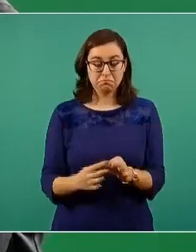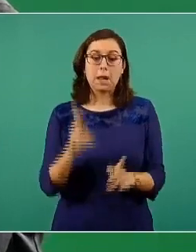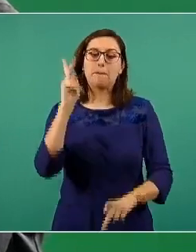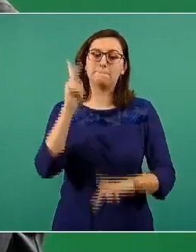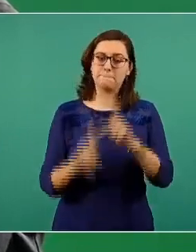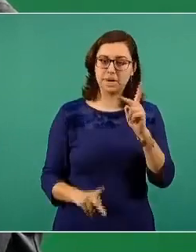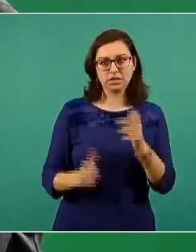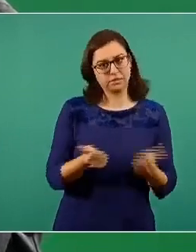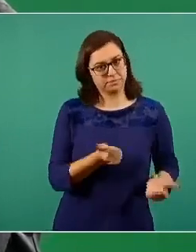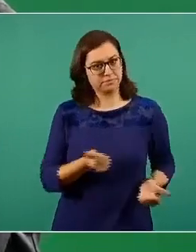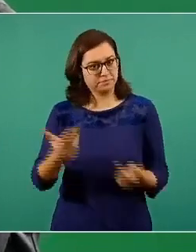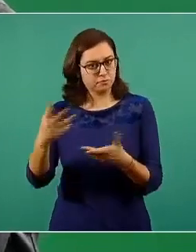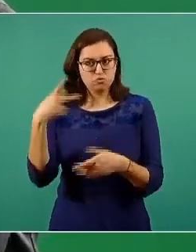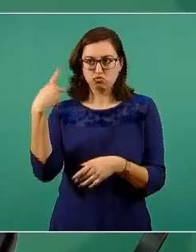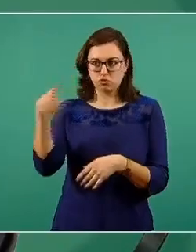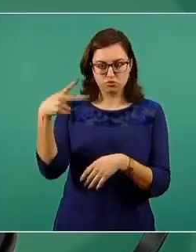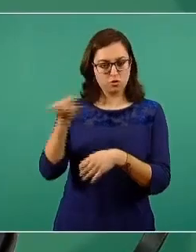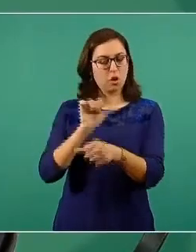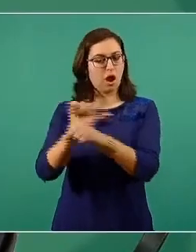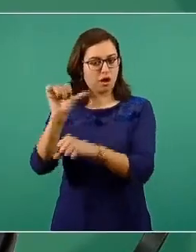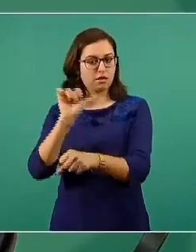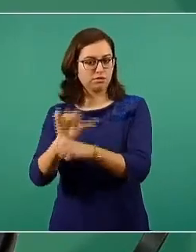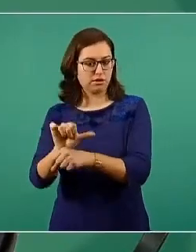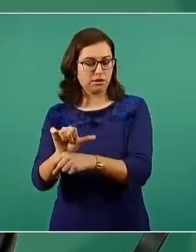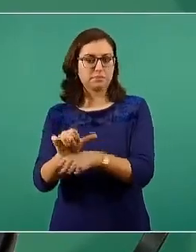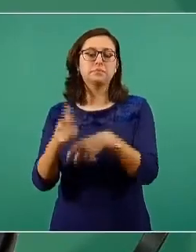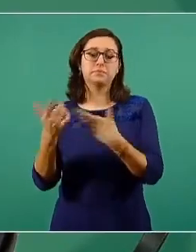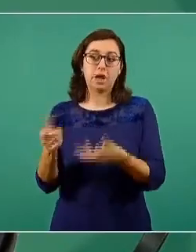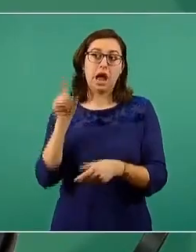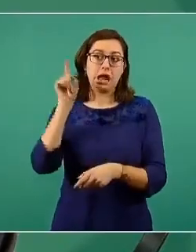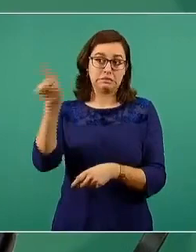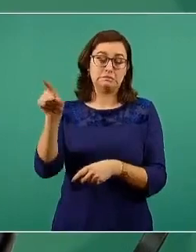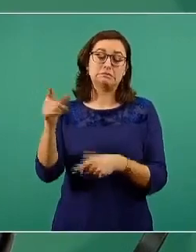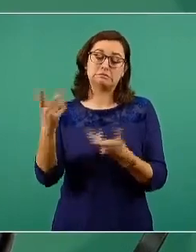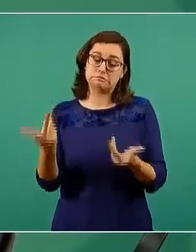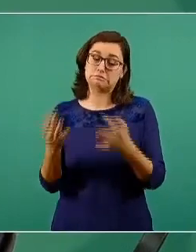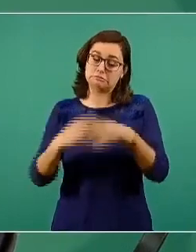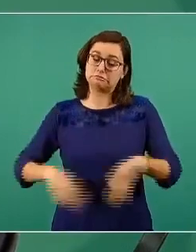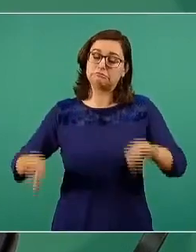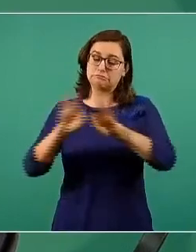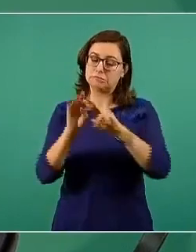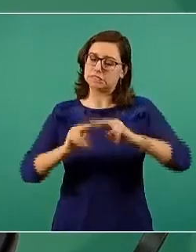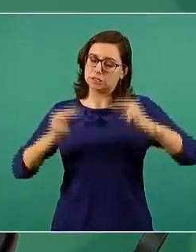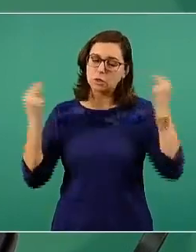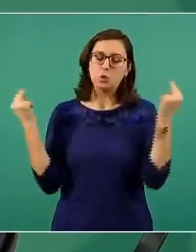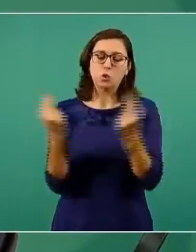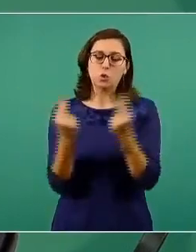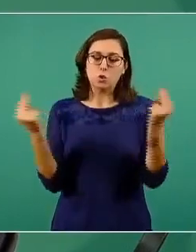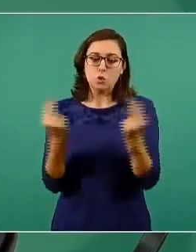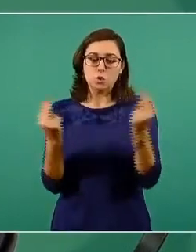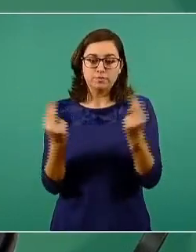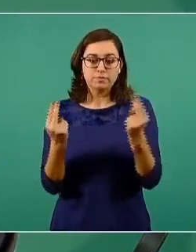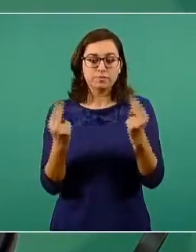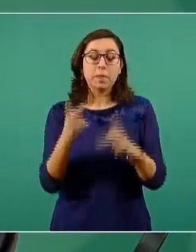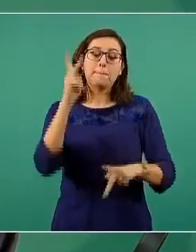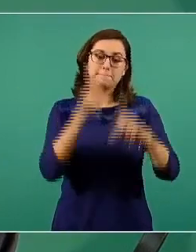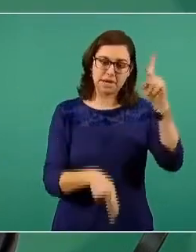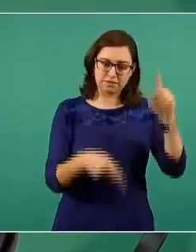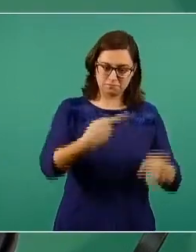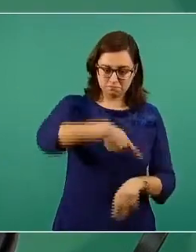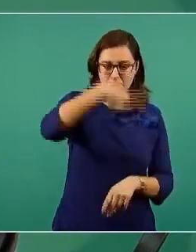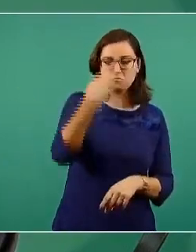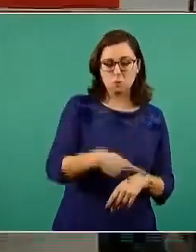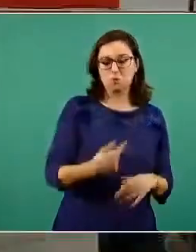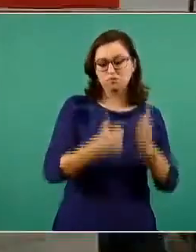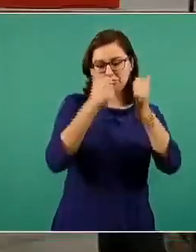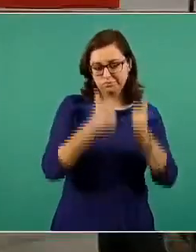a Argentina para uso en Argentina, donde en este momento cobran una gran relevancia, y otros que se quedan aquí en México también